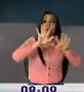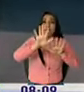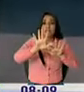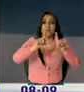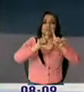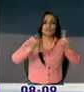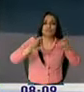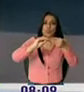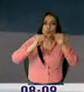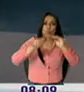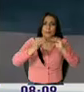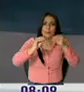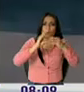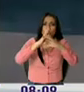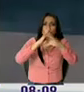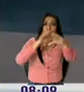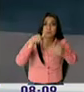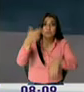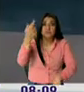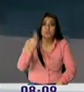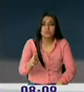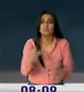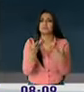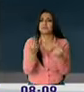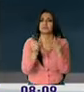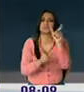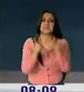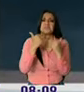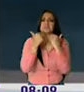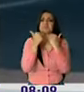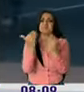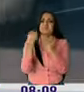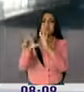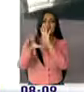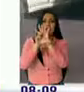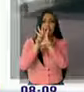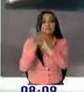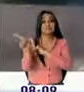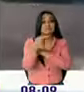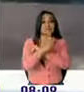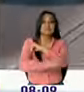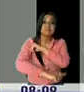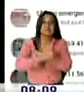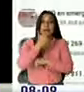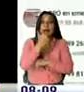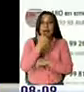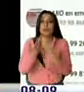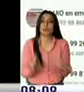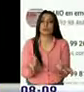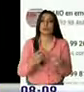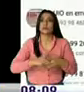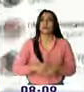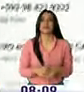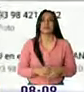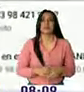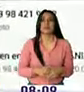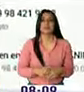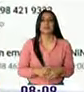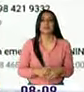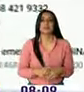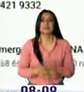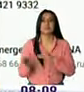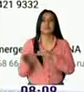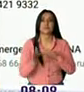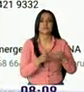irresponsable. De estos del sur hay un montón de autoridades. Por lo menos mándenle un cariñito, digándole el rechazo que tenemos frente a la forma de